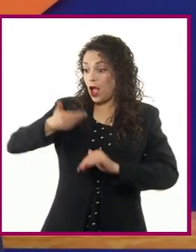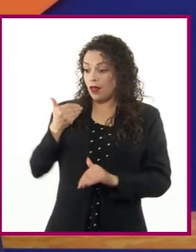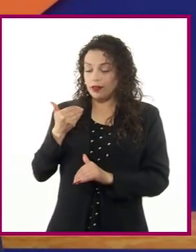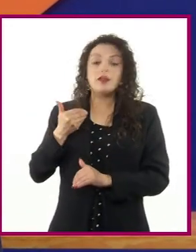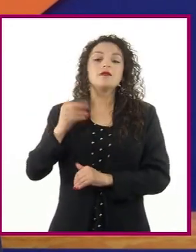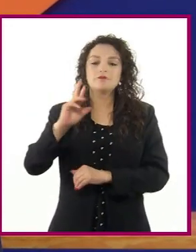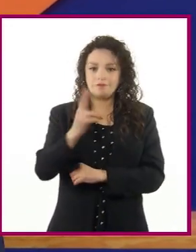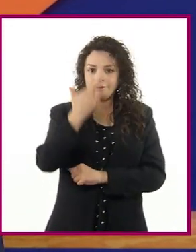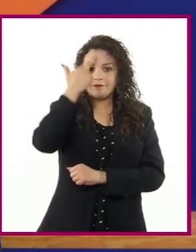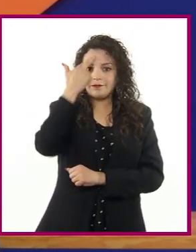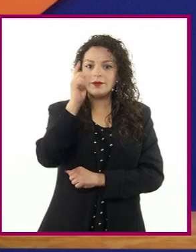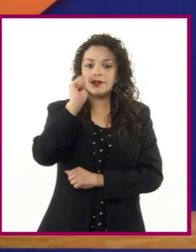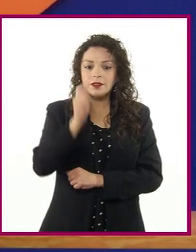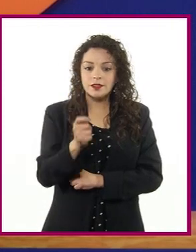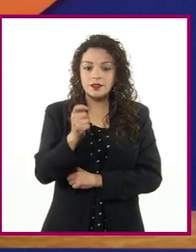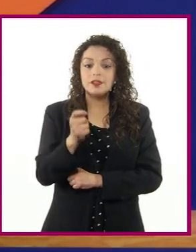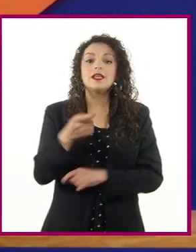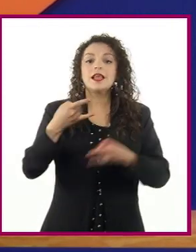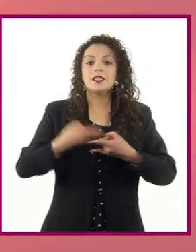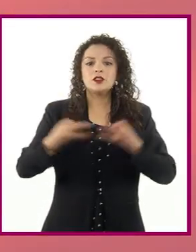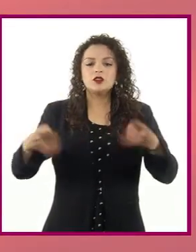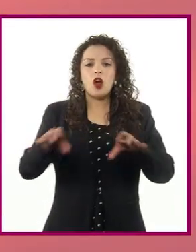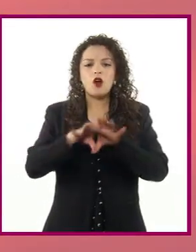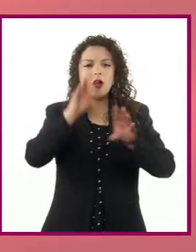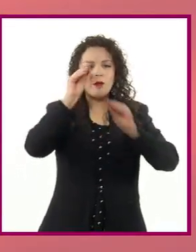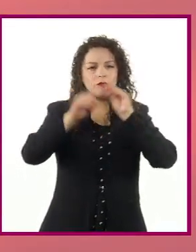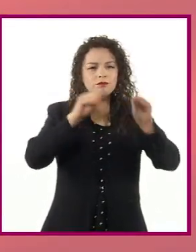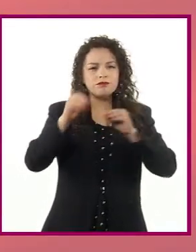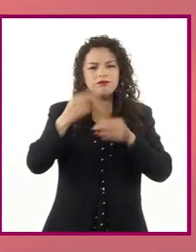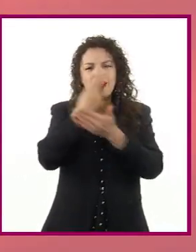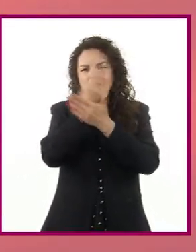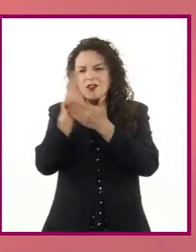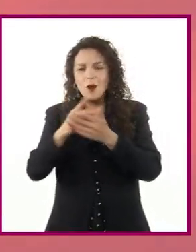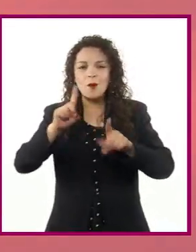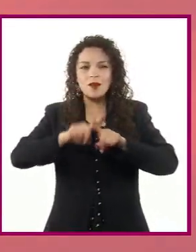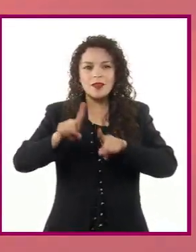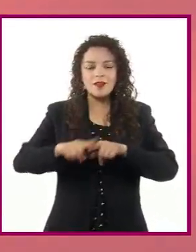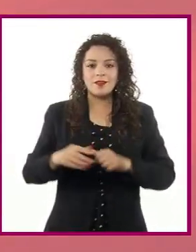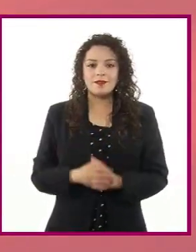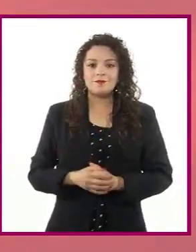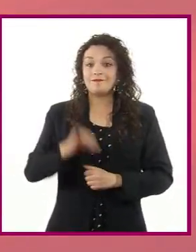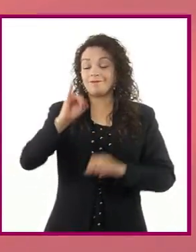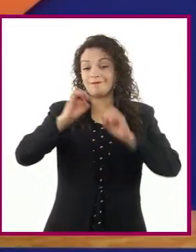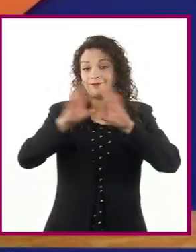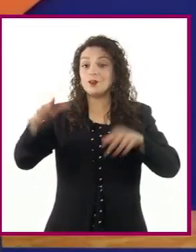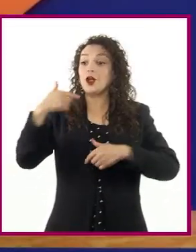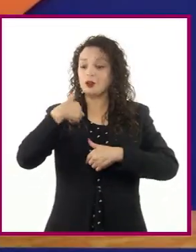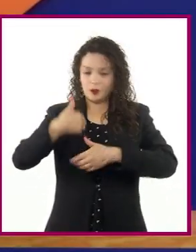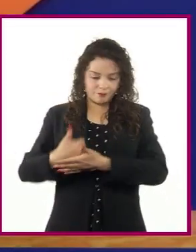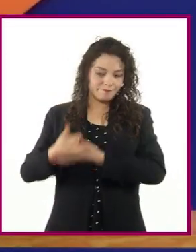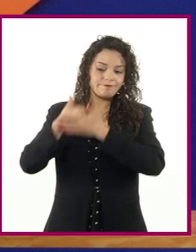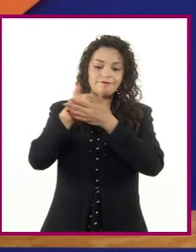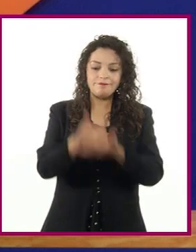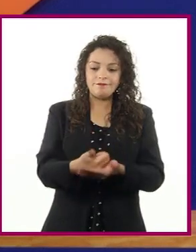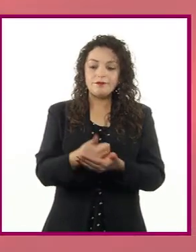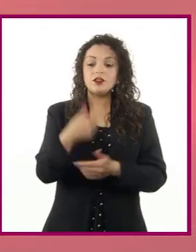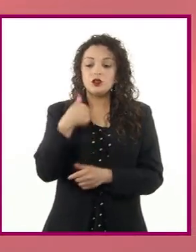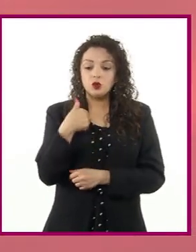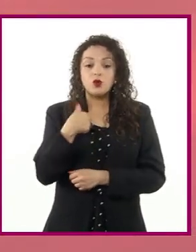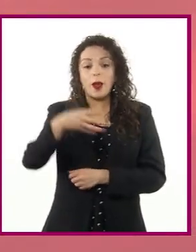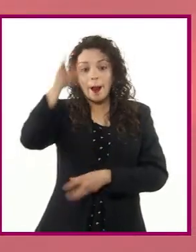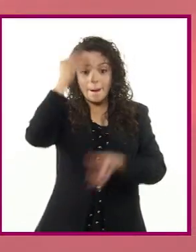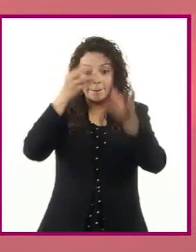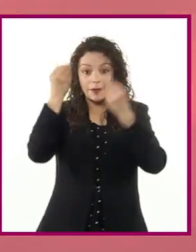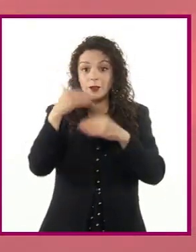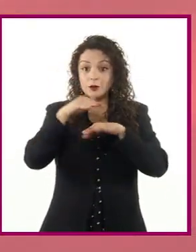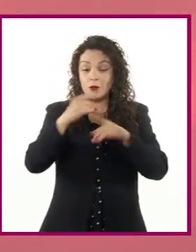elementos gráficos de las historietas. Claro que sí, maestra. Y yo hoy le puedo ayudar. Así repaso lo que he aprendido acerca